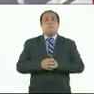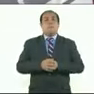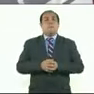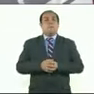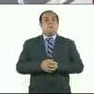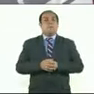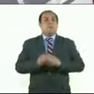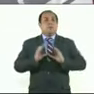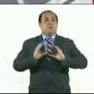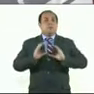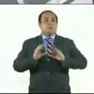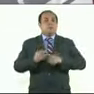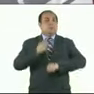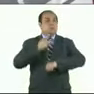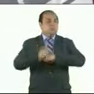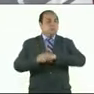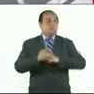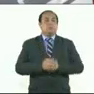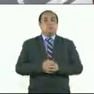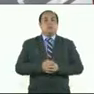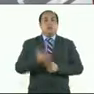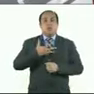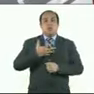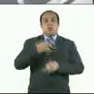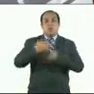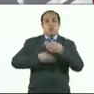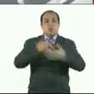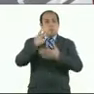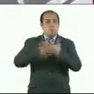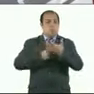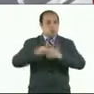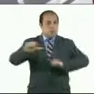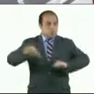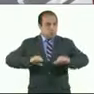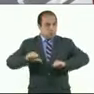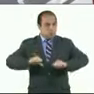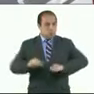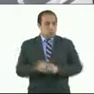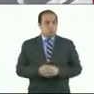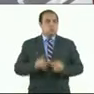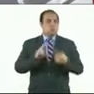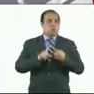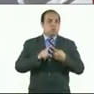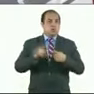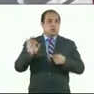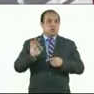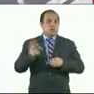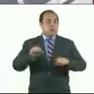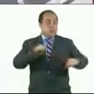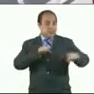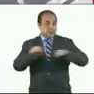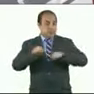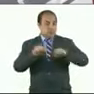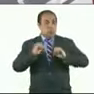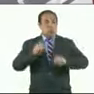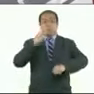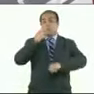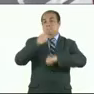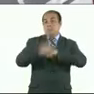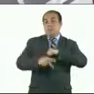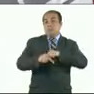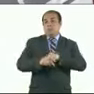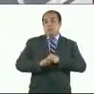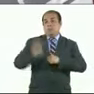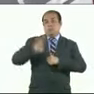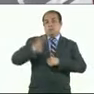de este consejo pues se establecen todos los protocolos de actuación, tanto en caso de sismo o de un riesgo como el